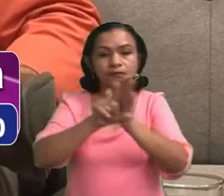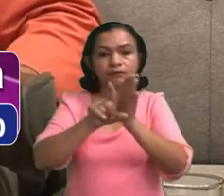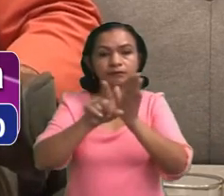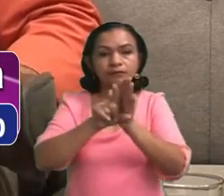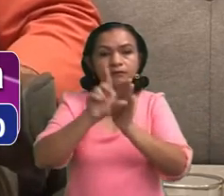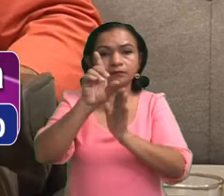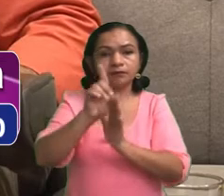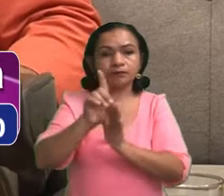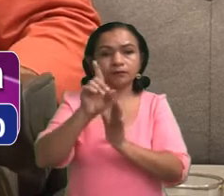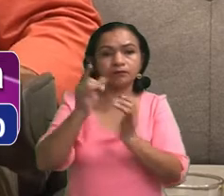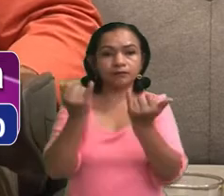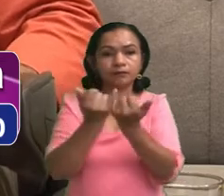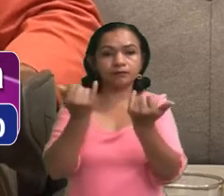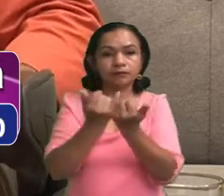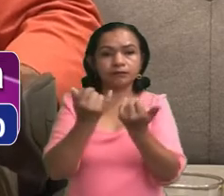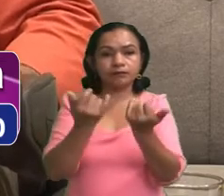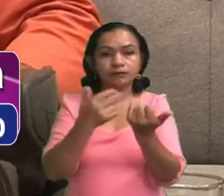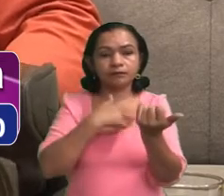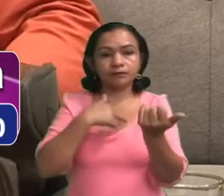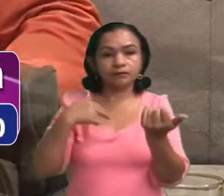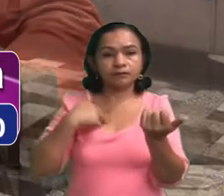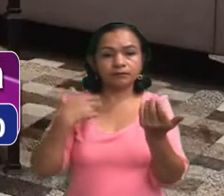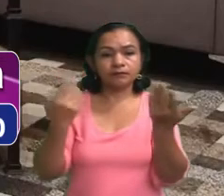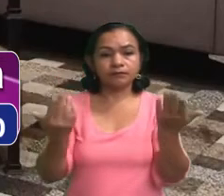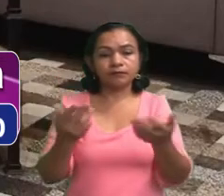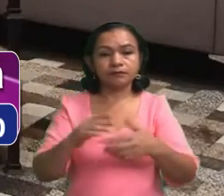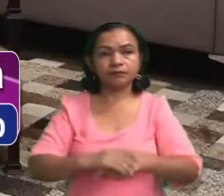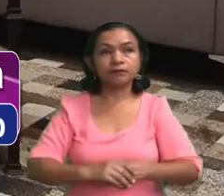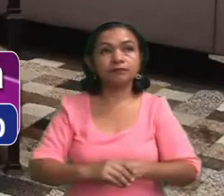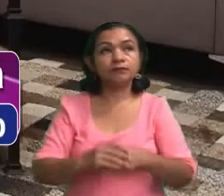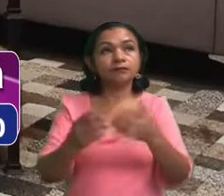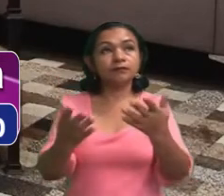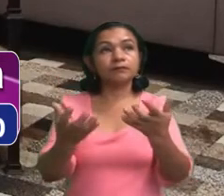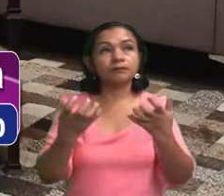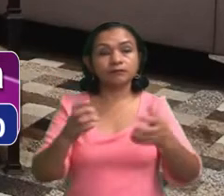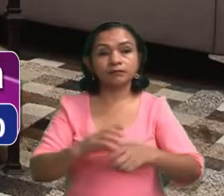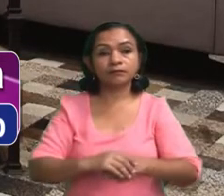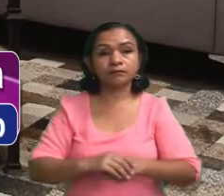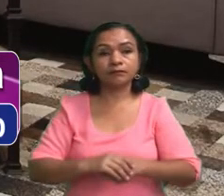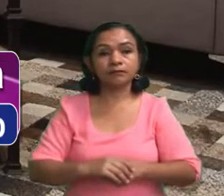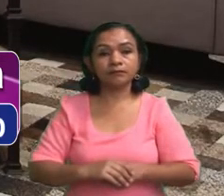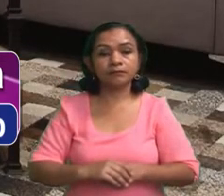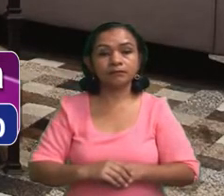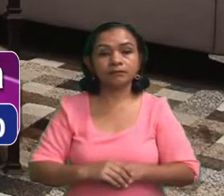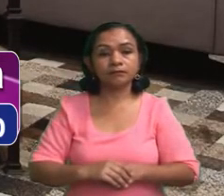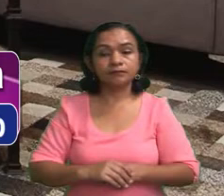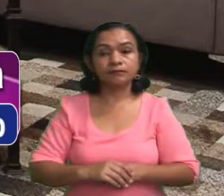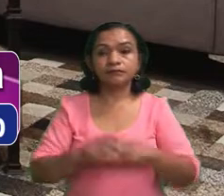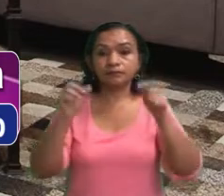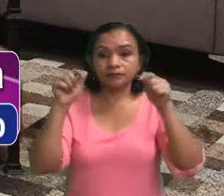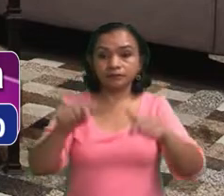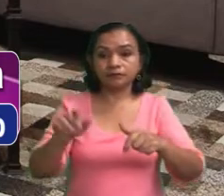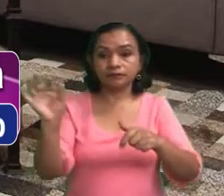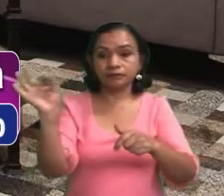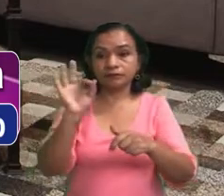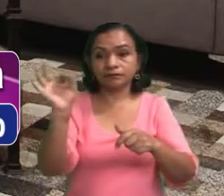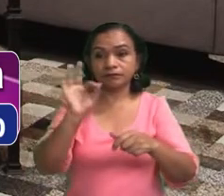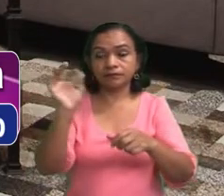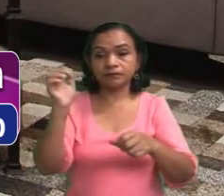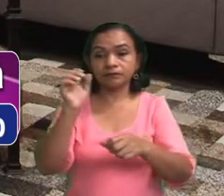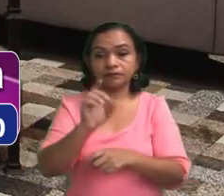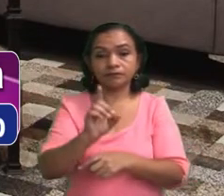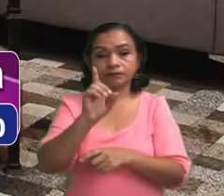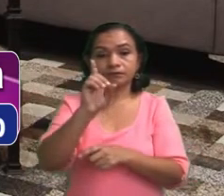legislación existente en el tema que a él le interesa. ¿Estamos claros? Entonces, este sistema de